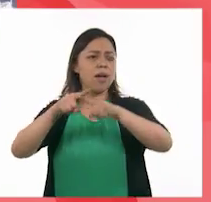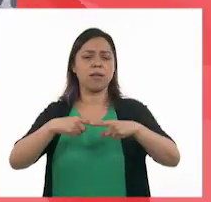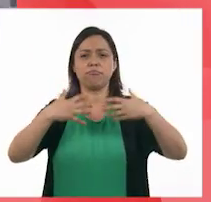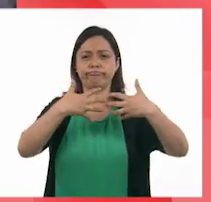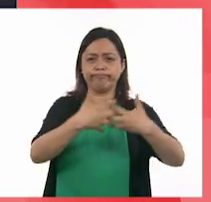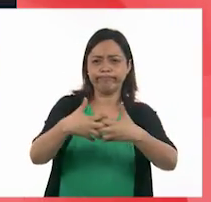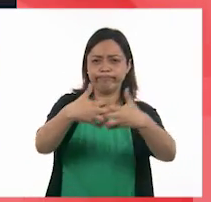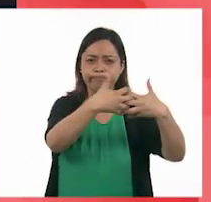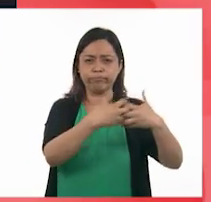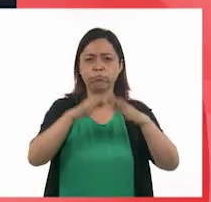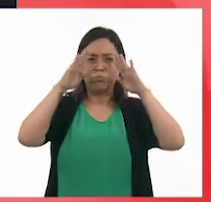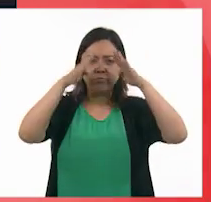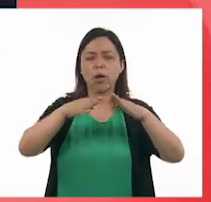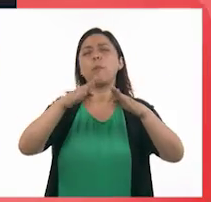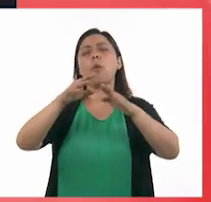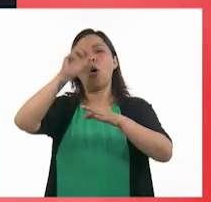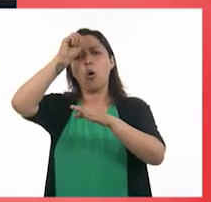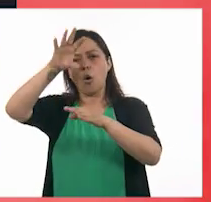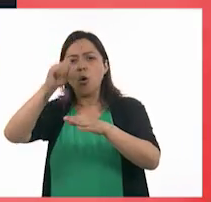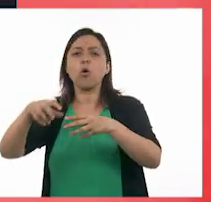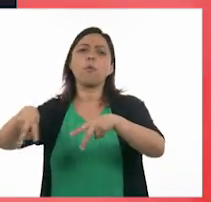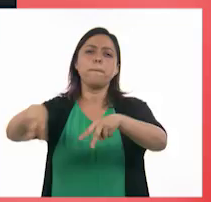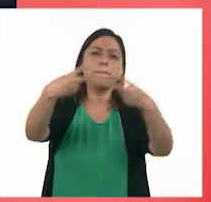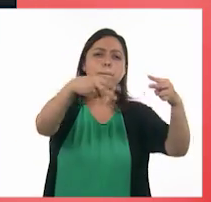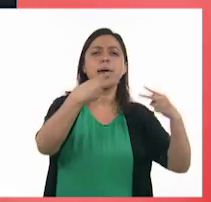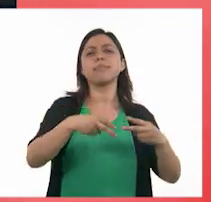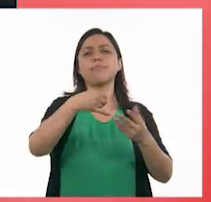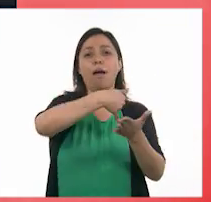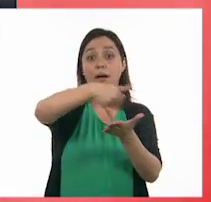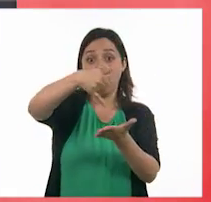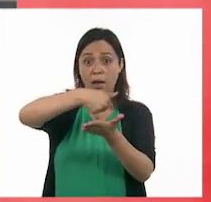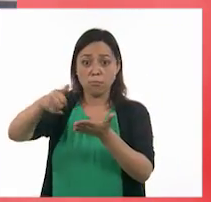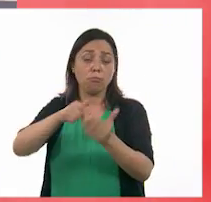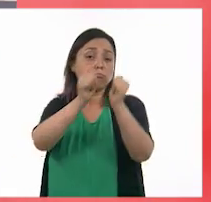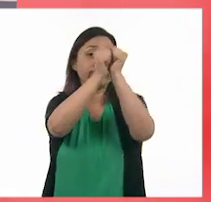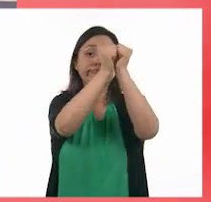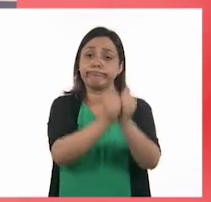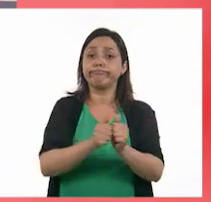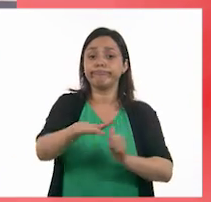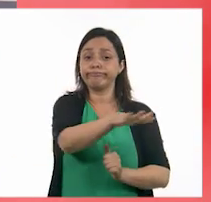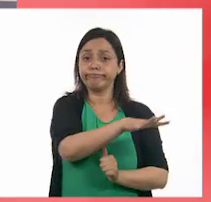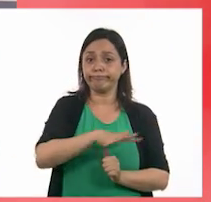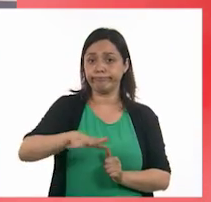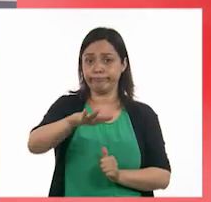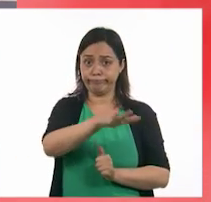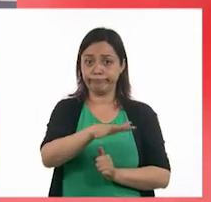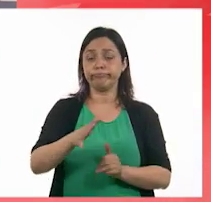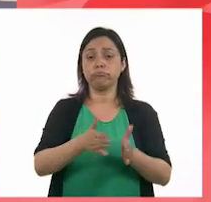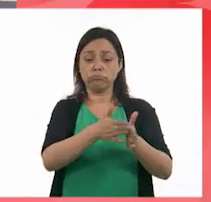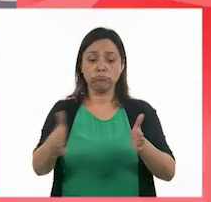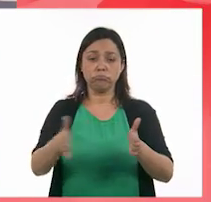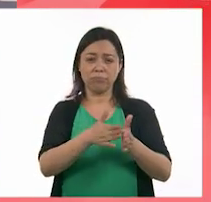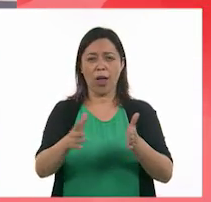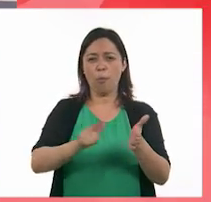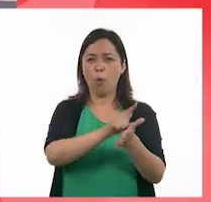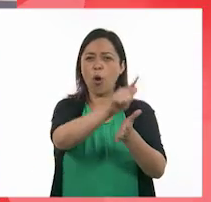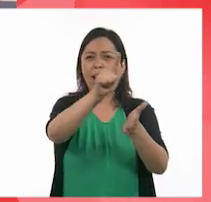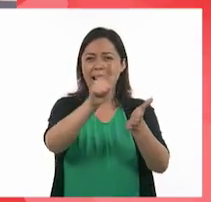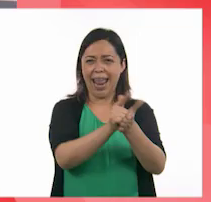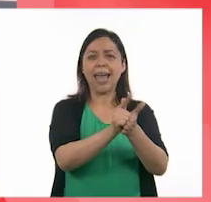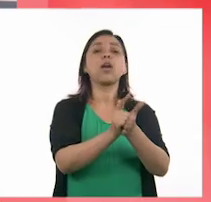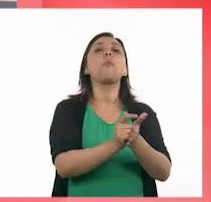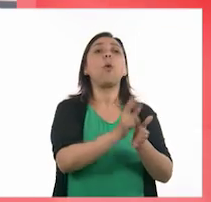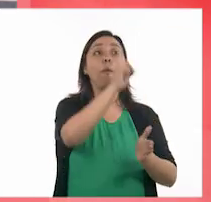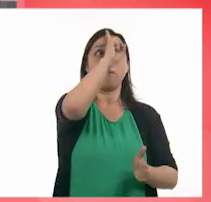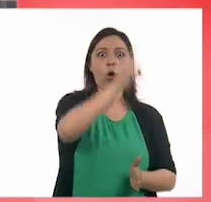dedicadas a la minería, comercio y agricultura se asentaron en el poblado. Durante el periodo de la ley seca en Estados